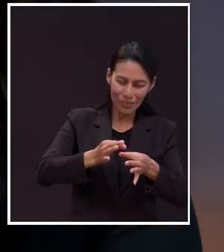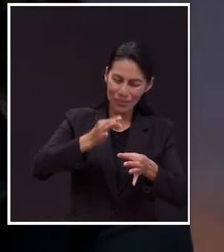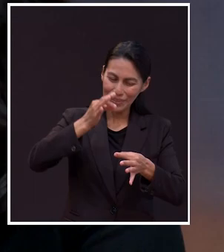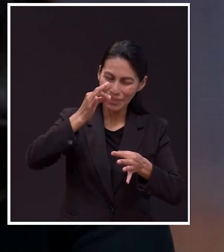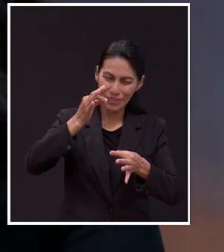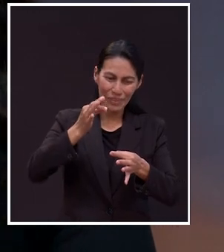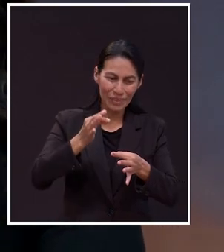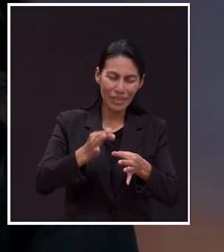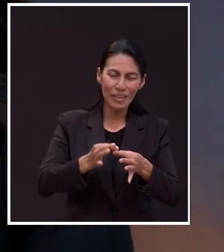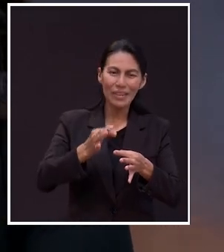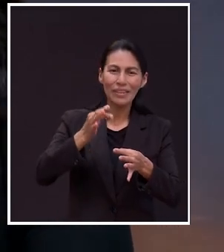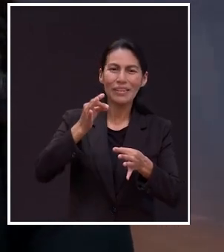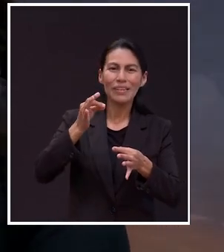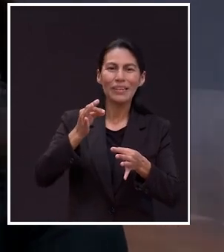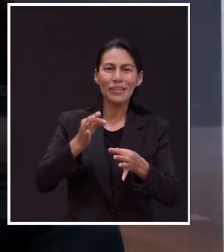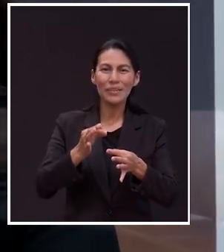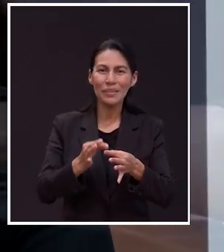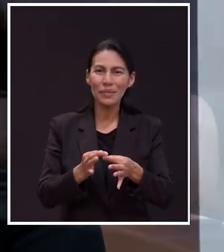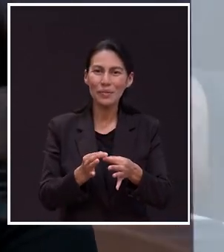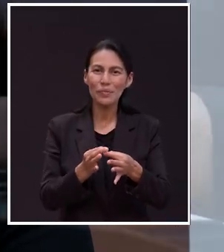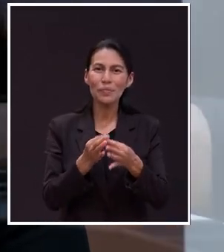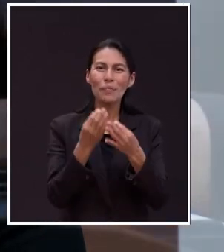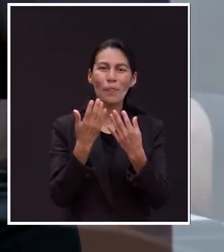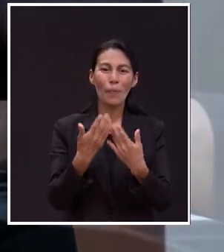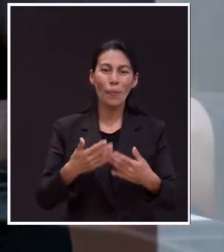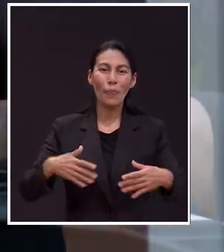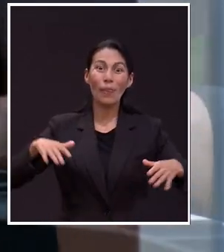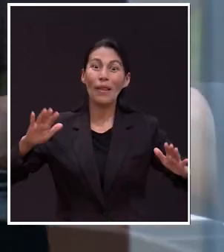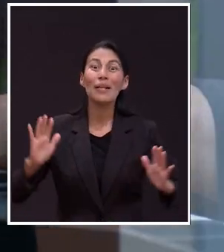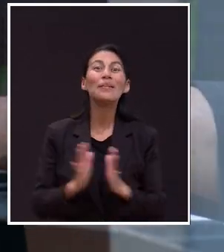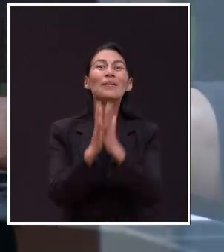Ora en todo tiempo,